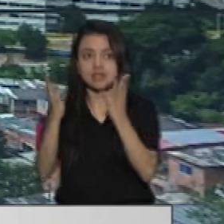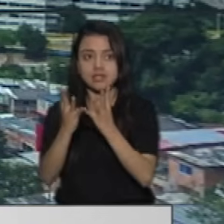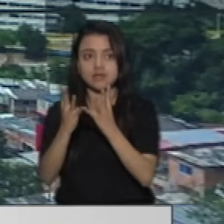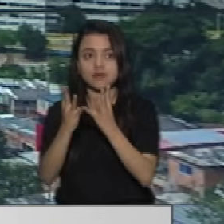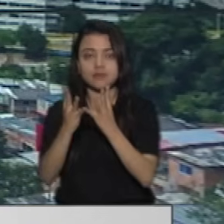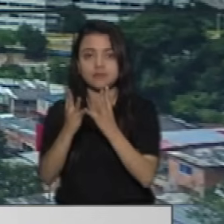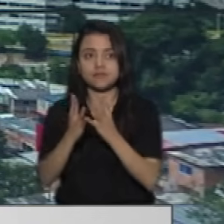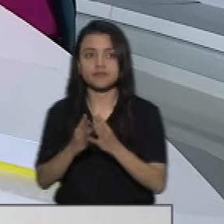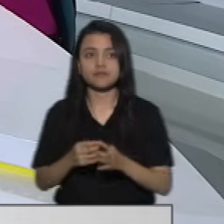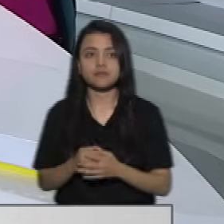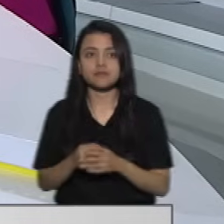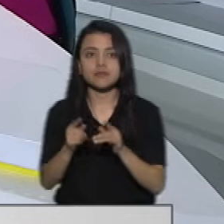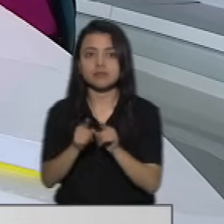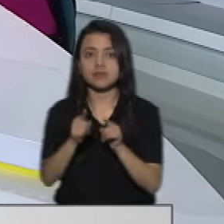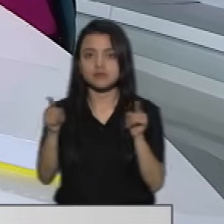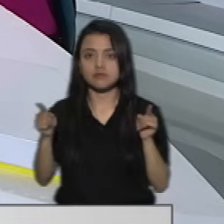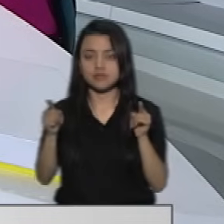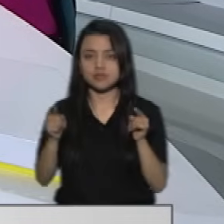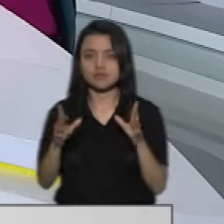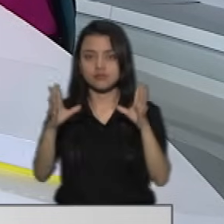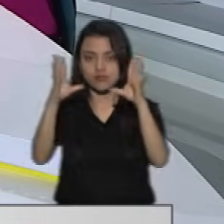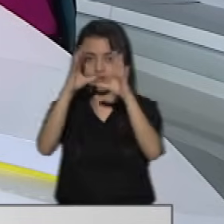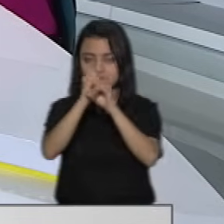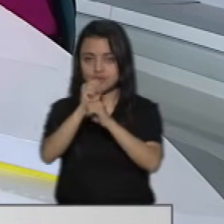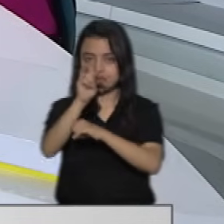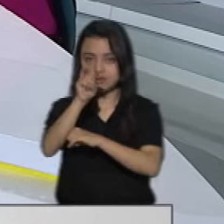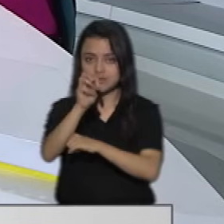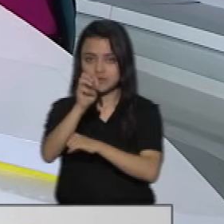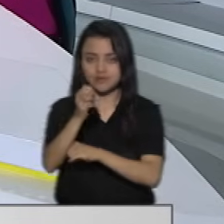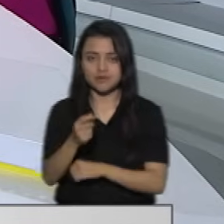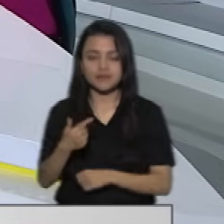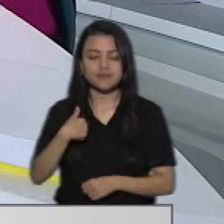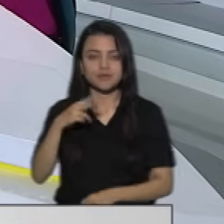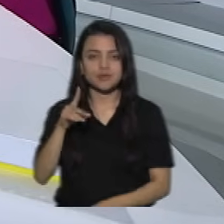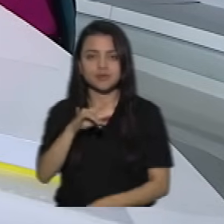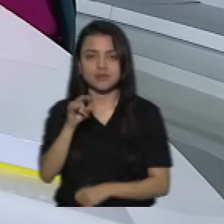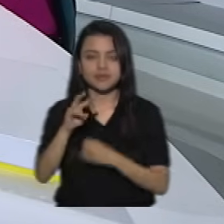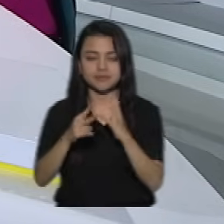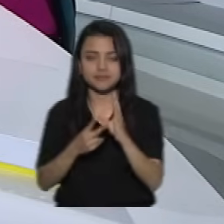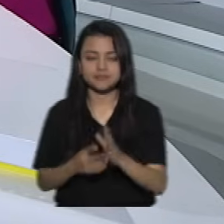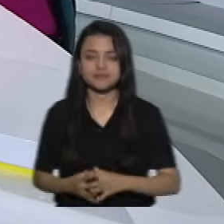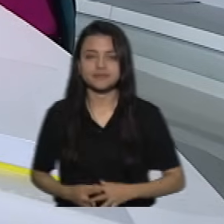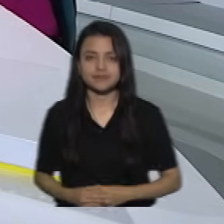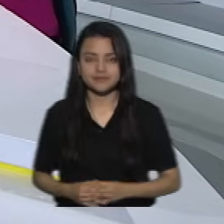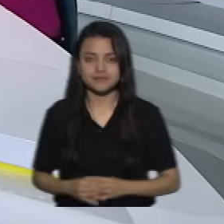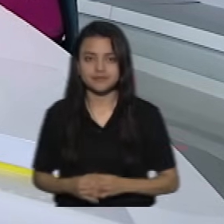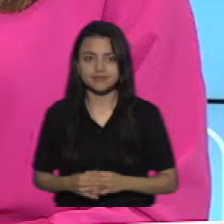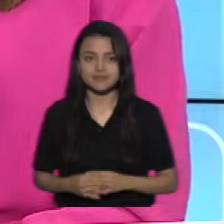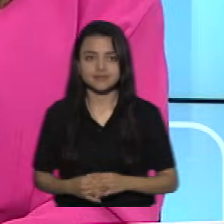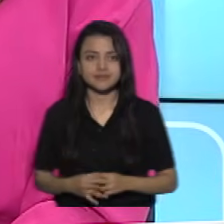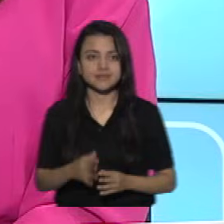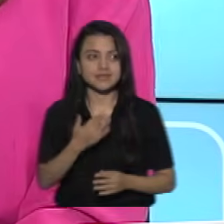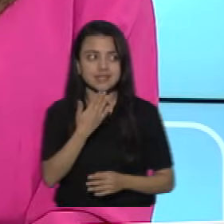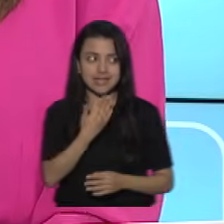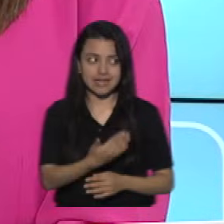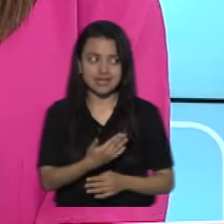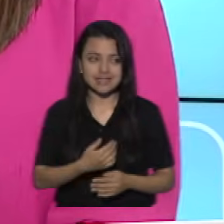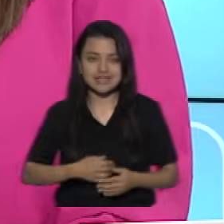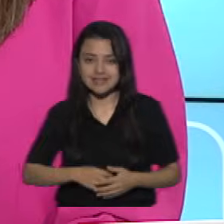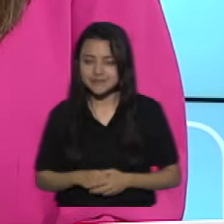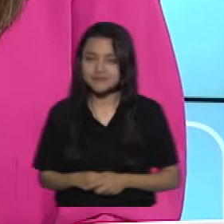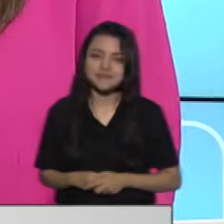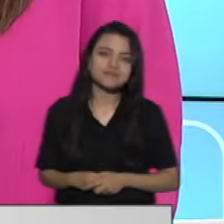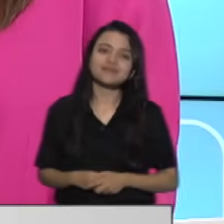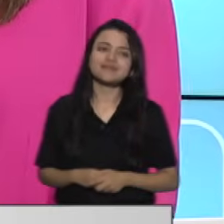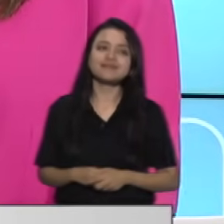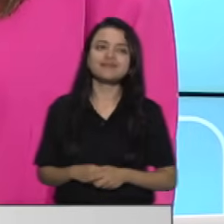Senado. Nosotros tendremos más información en nuestra emisión central a las 8:00 p.m. Luisa Fernández, Noticentro 1. CMI. Luisa, muchas gracias. Y si